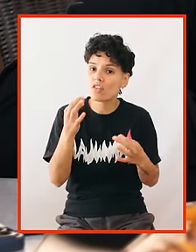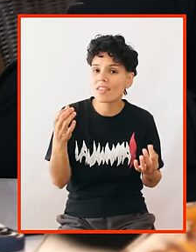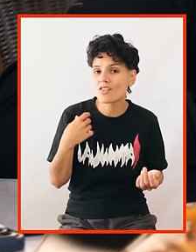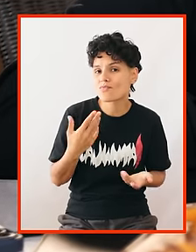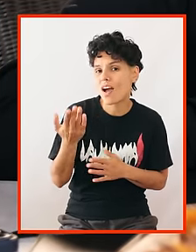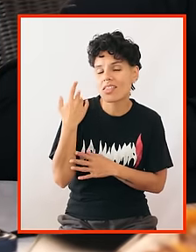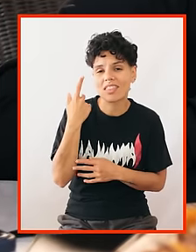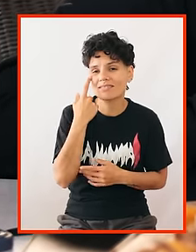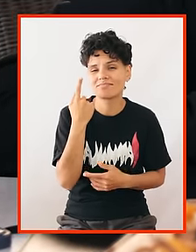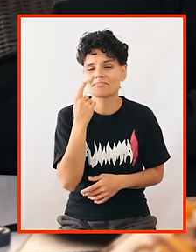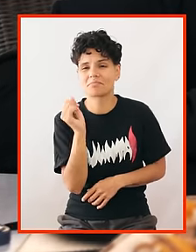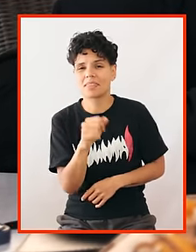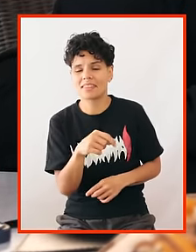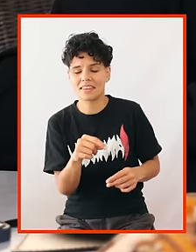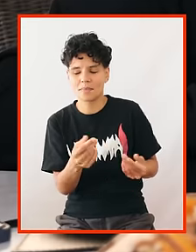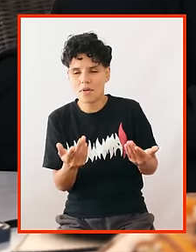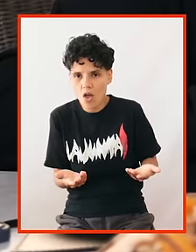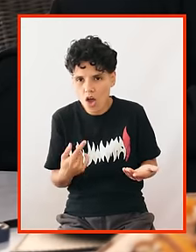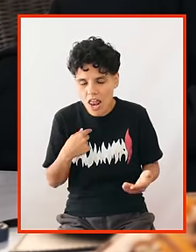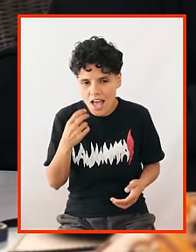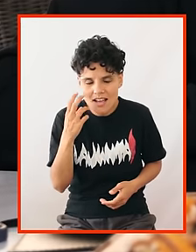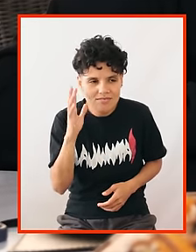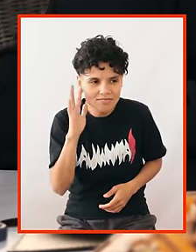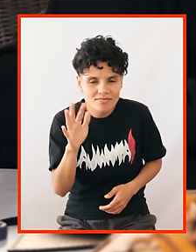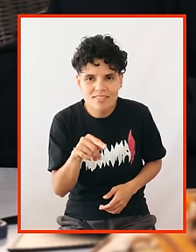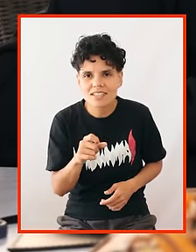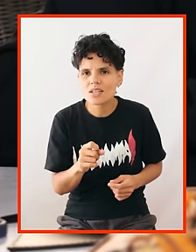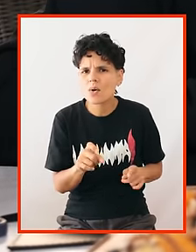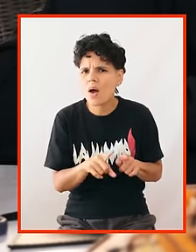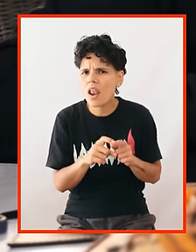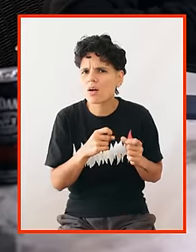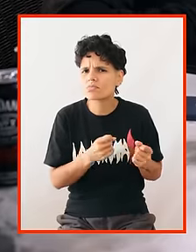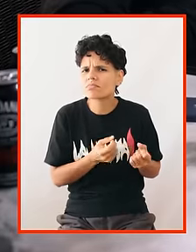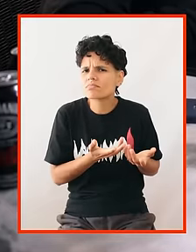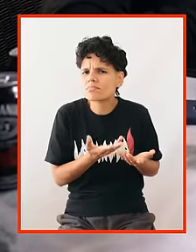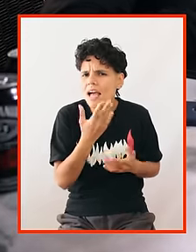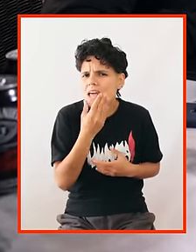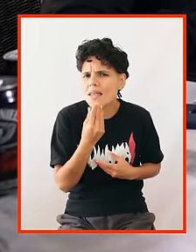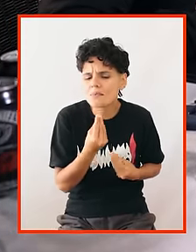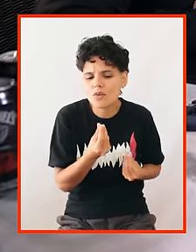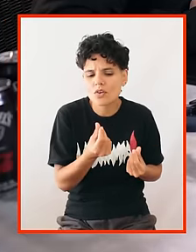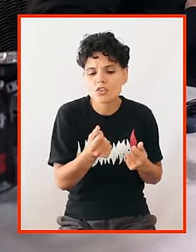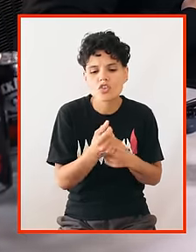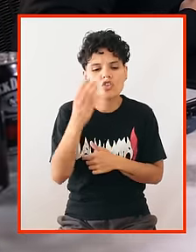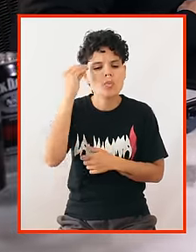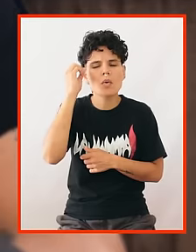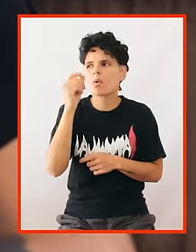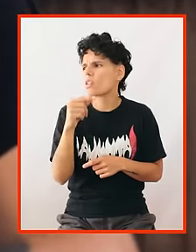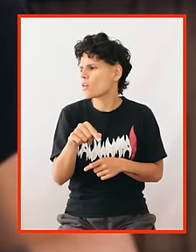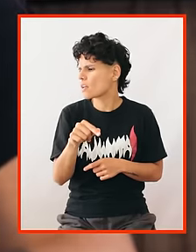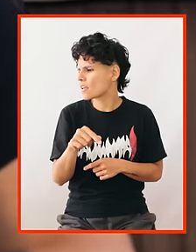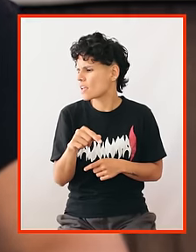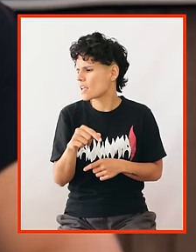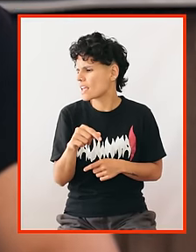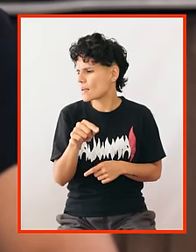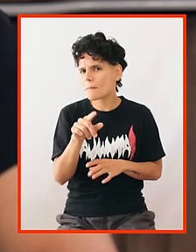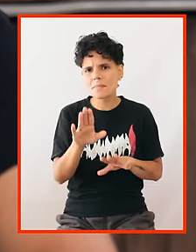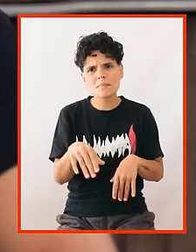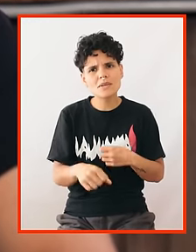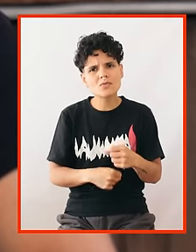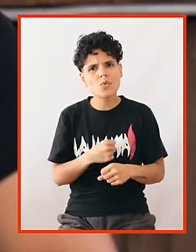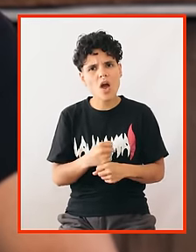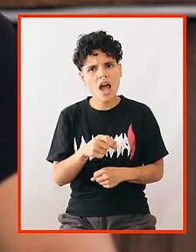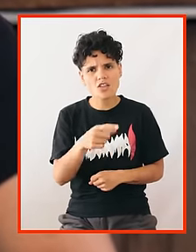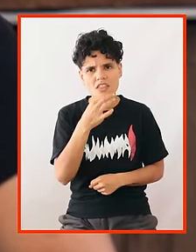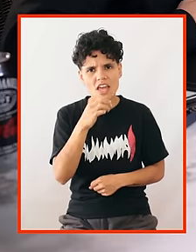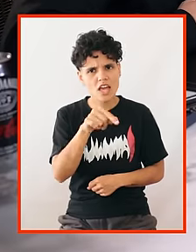ese momento, para el disco escucharlo hoy día, tiene una vejez hermosa. Sí, pero yo me acuerdo cuando hicieron recuentos al final de ese año y lo